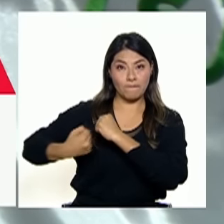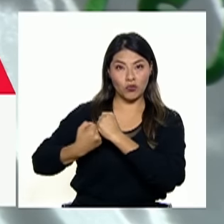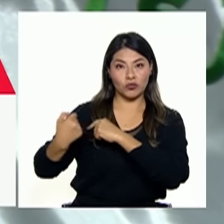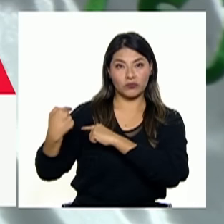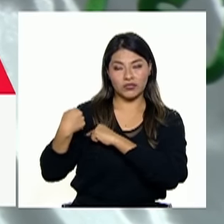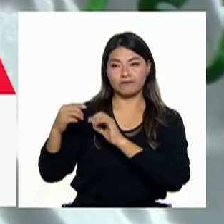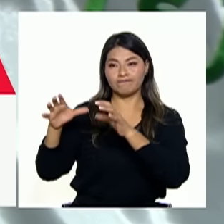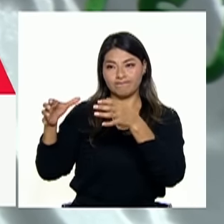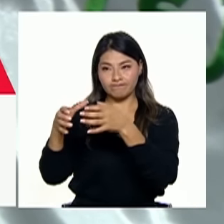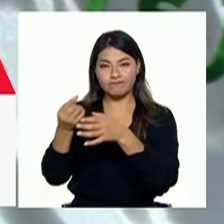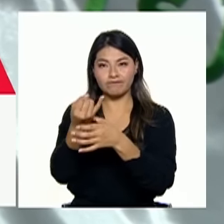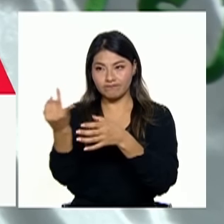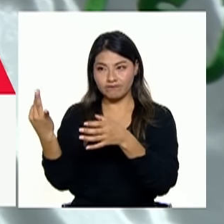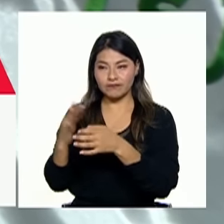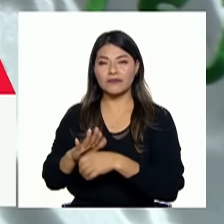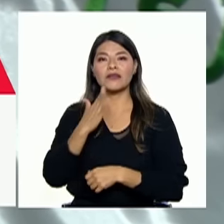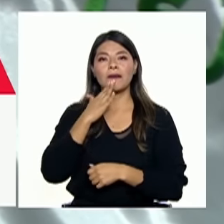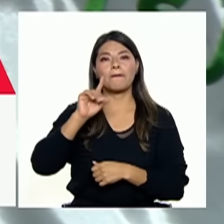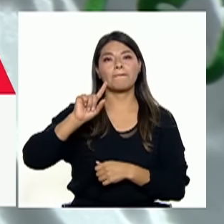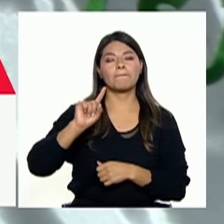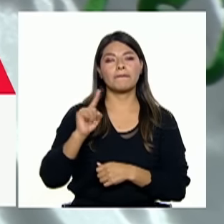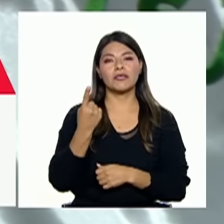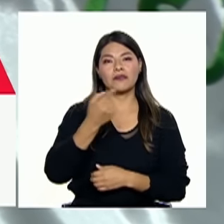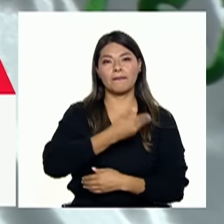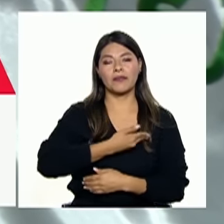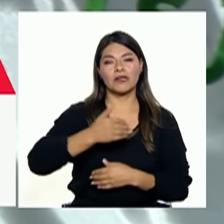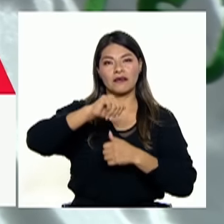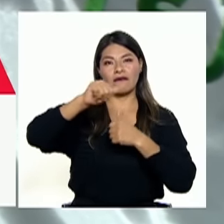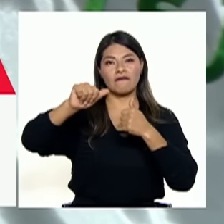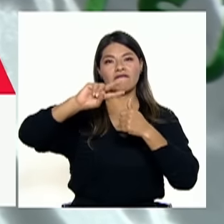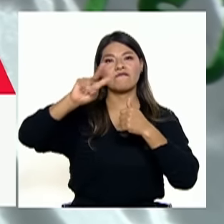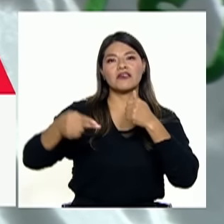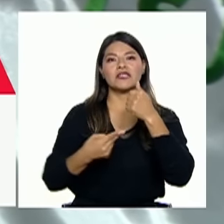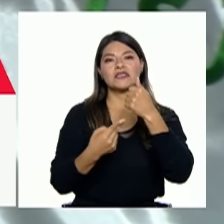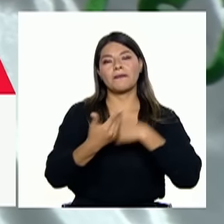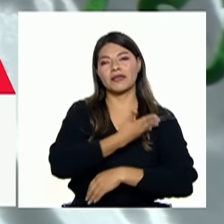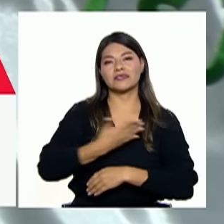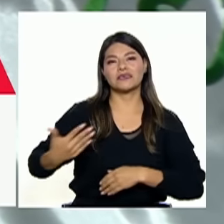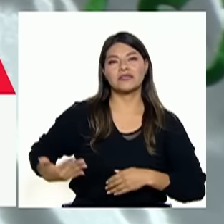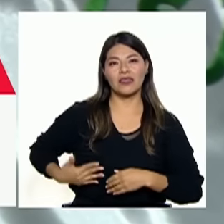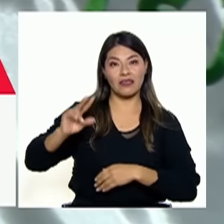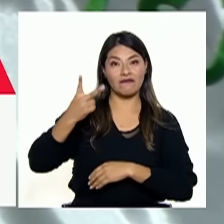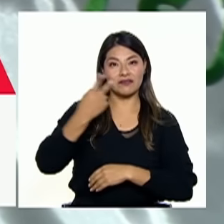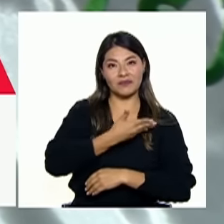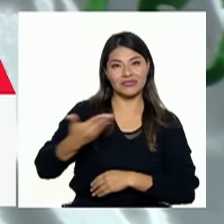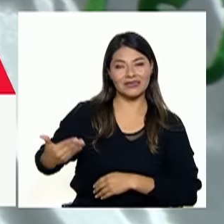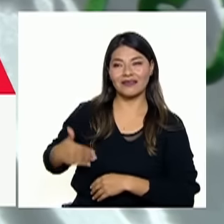2 años. La primera vicepresidenta, la señora Paula Guanilo Alvarado.